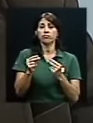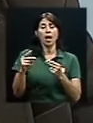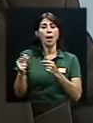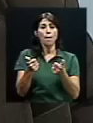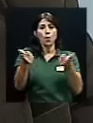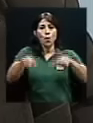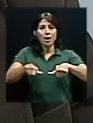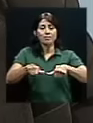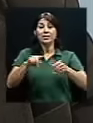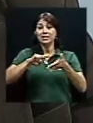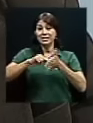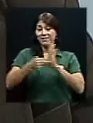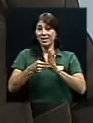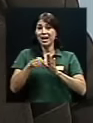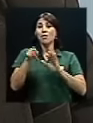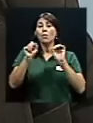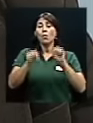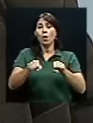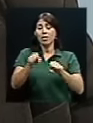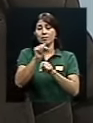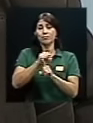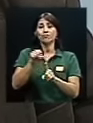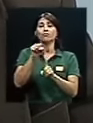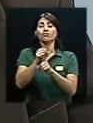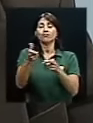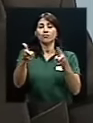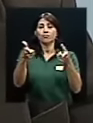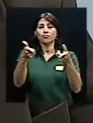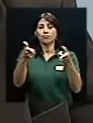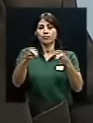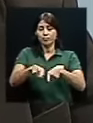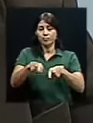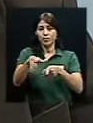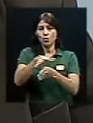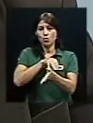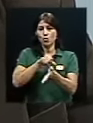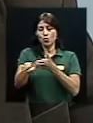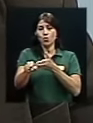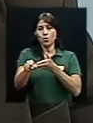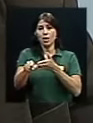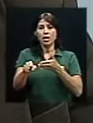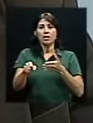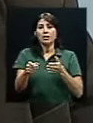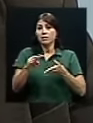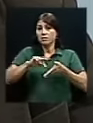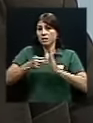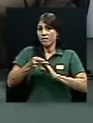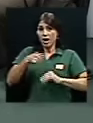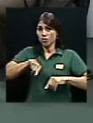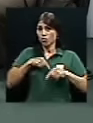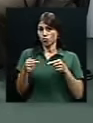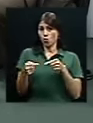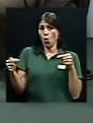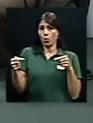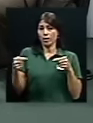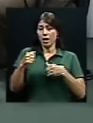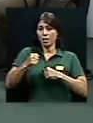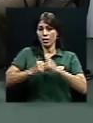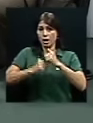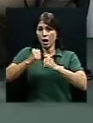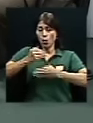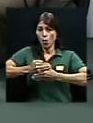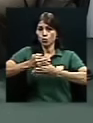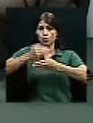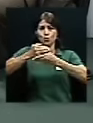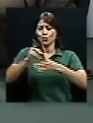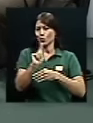un desastre desde el punto de vista ecológico. Y que conste, yo también coincido, no estamos en contra, todo lo contrario, esa carretera